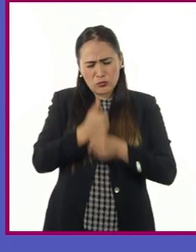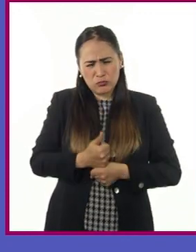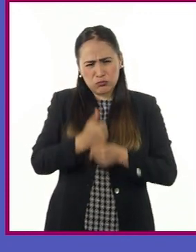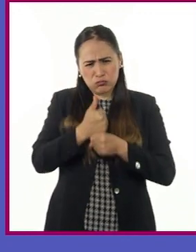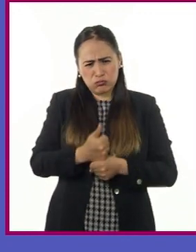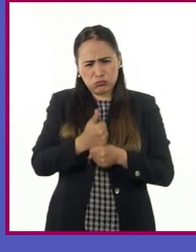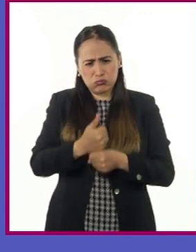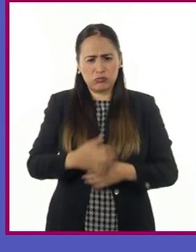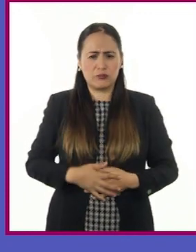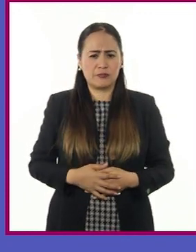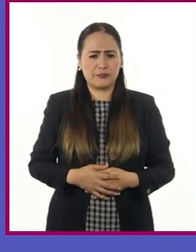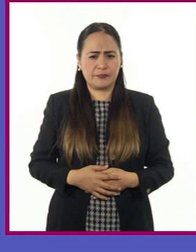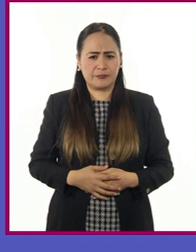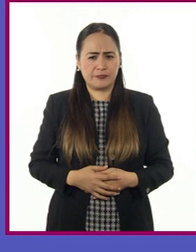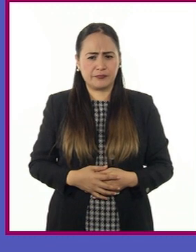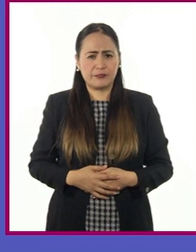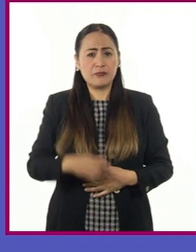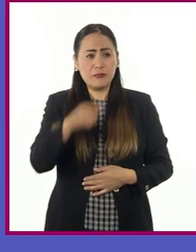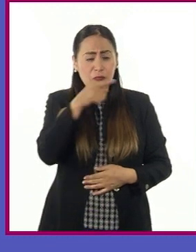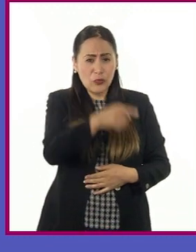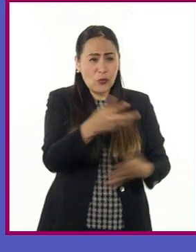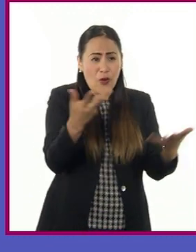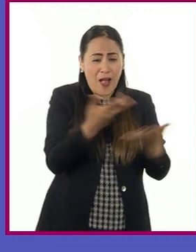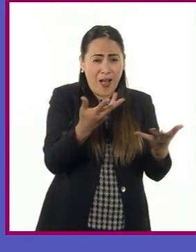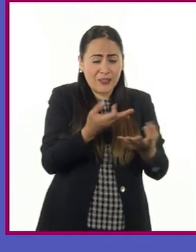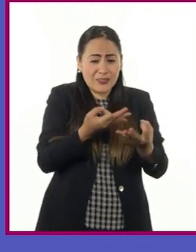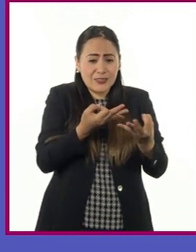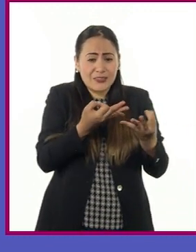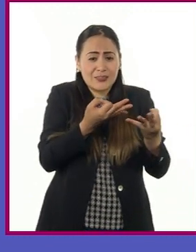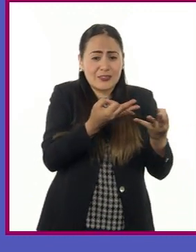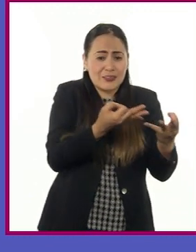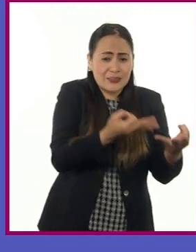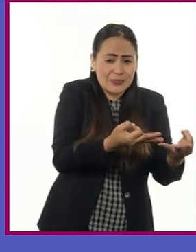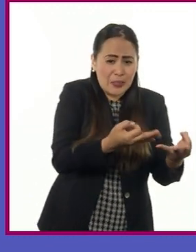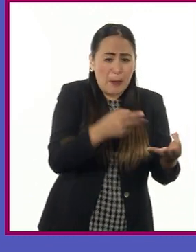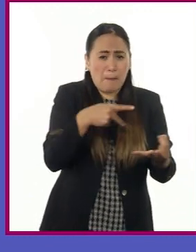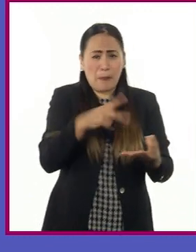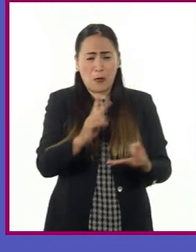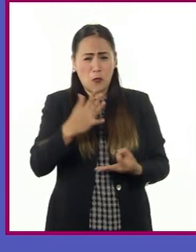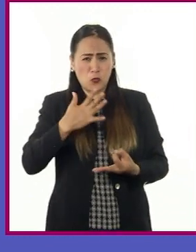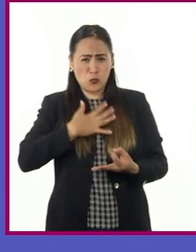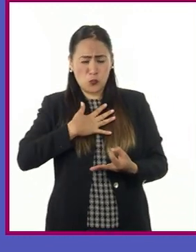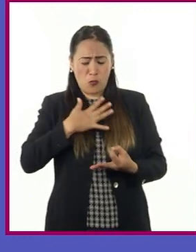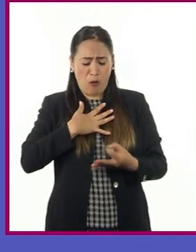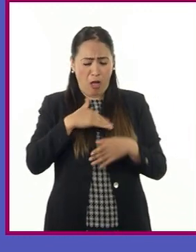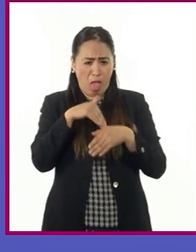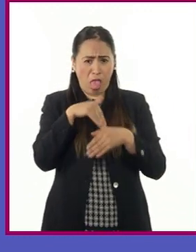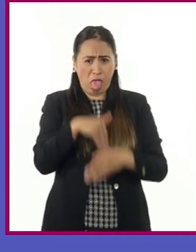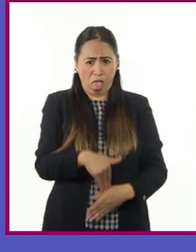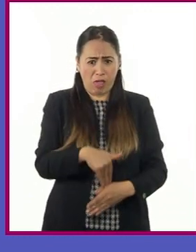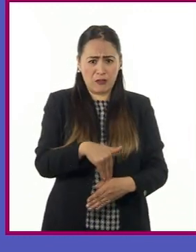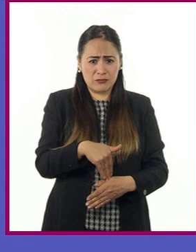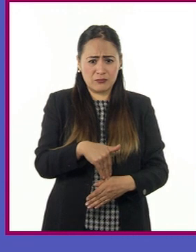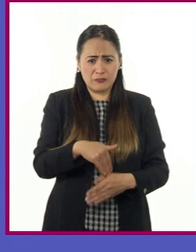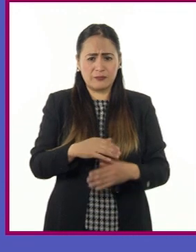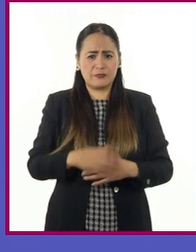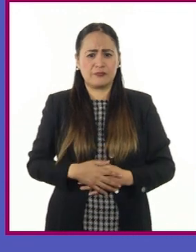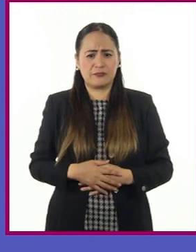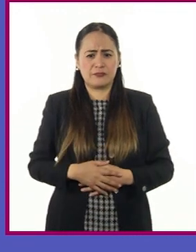Si el imán de tus gracias atractivo sirve mi pecho de obediente acero,